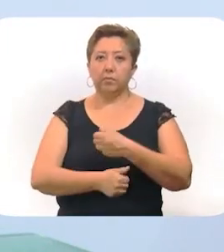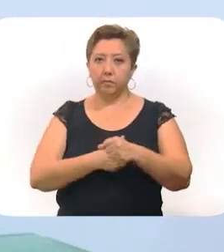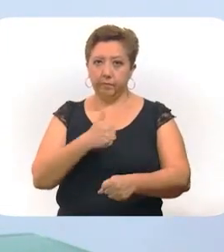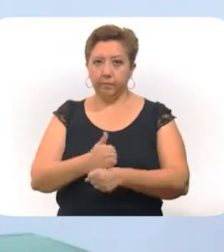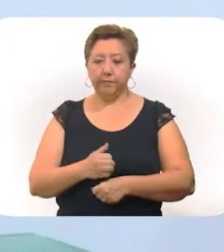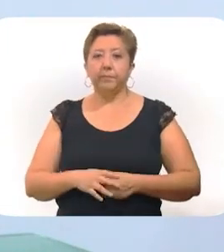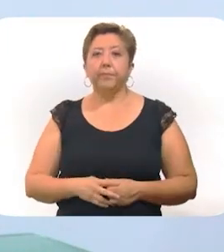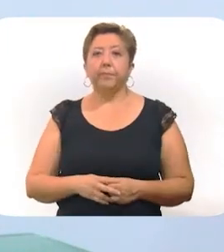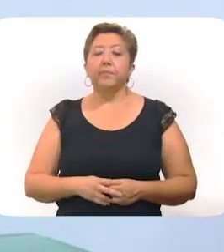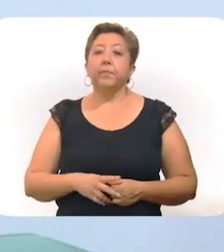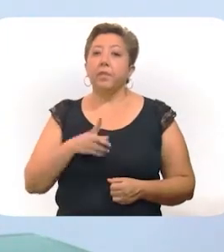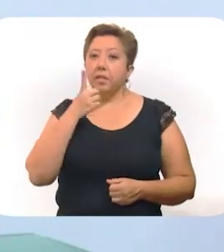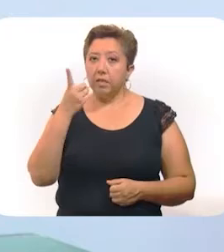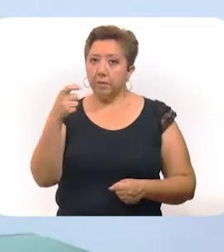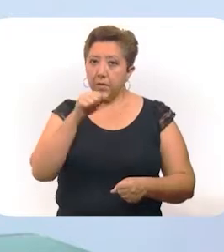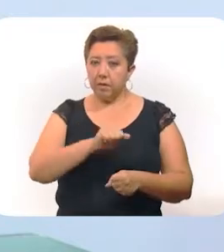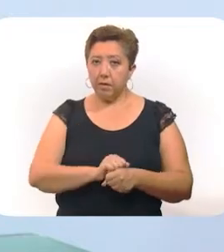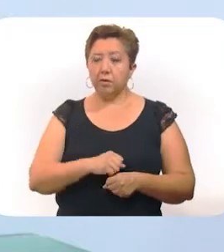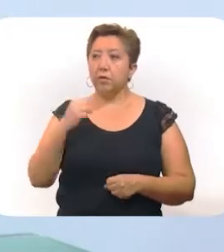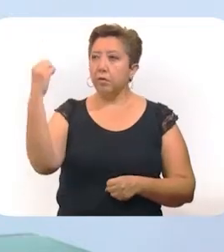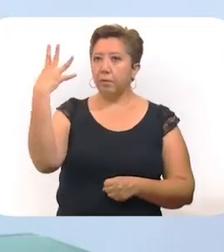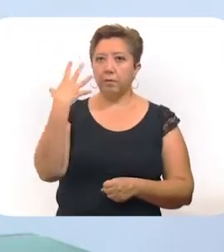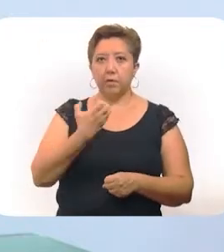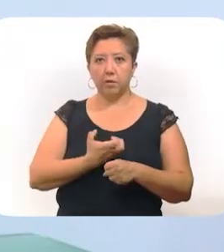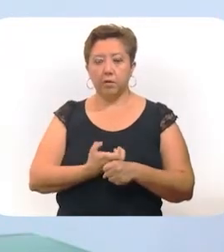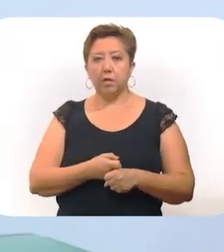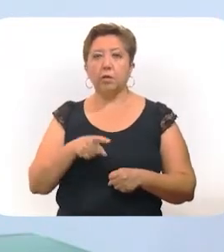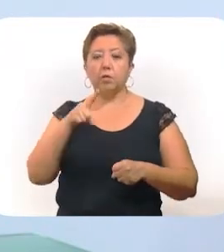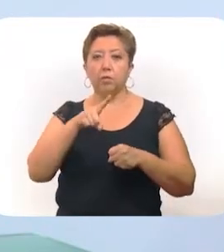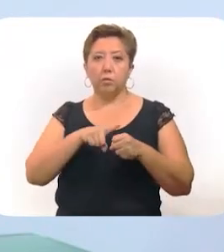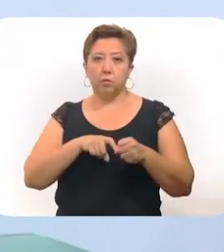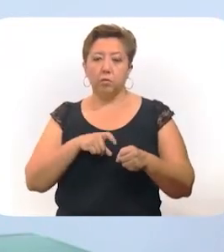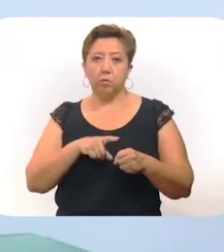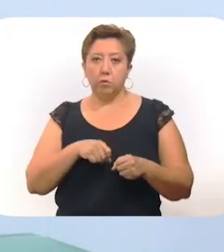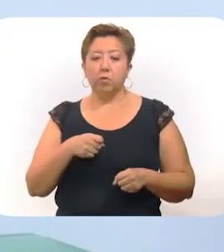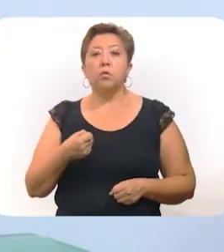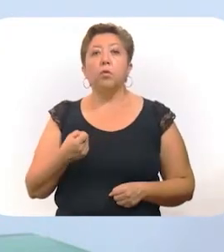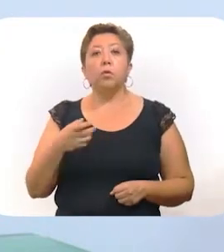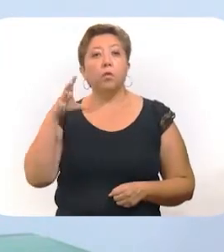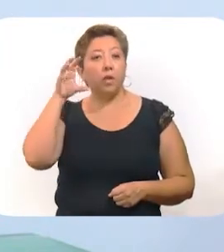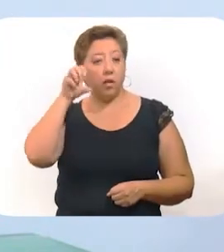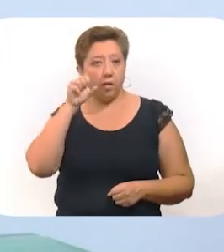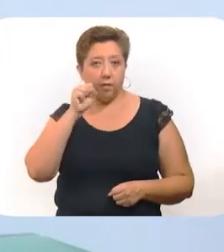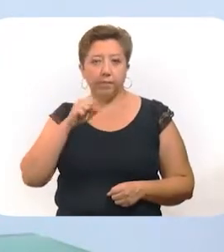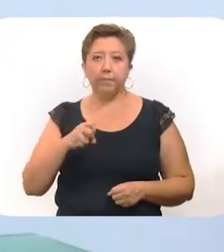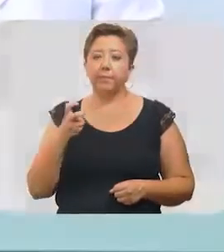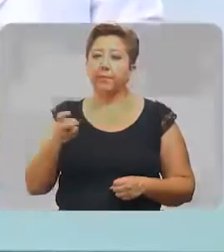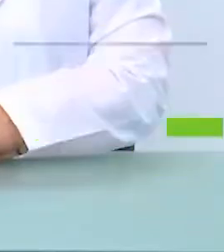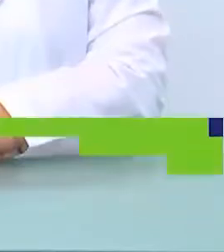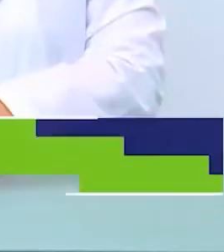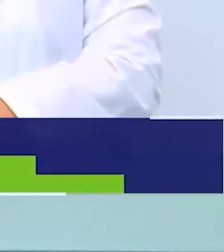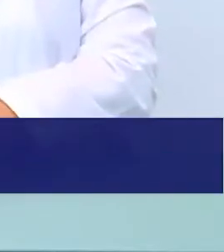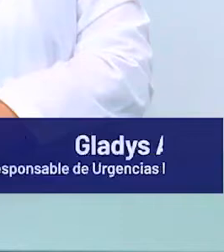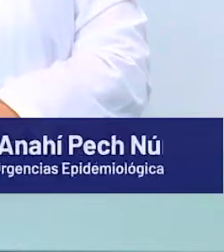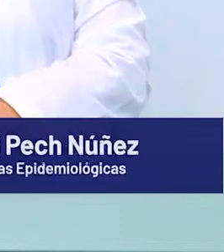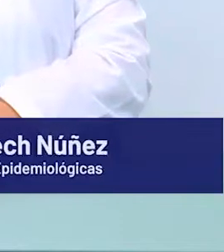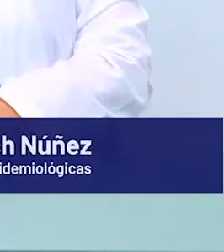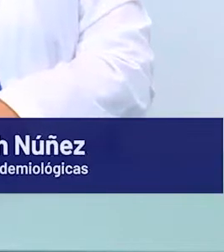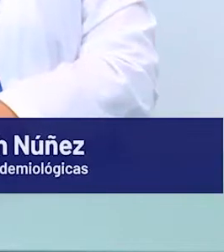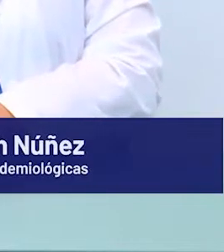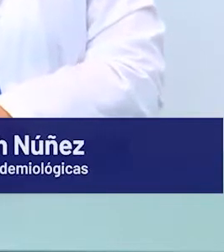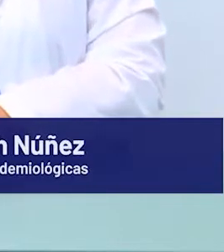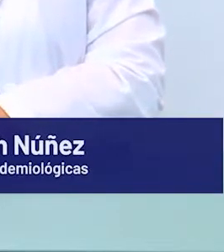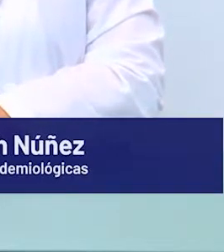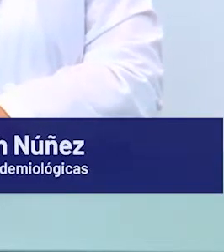años. Los indicadores semanales de nuestro semáforo estatal de salud marcan color naranja. Hasta aquí el reporte, doctora. Gracias.